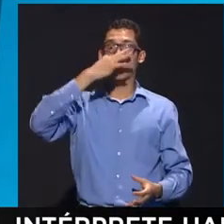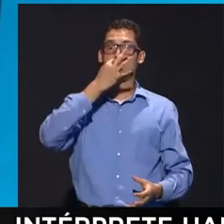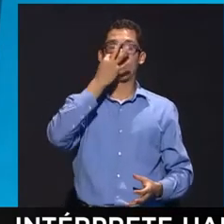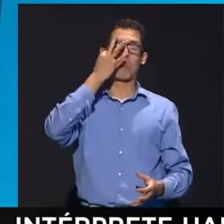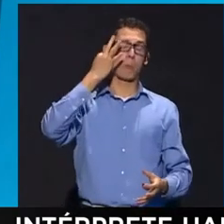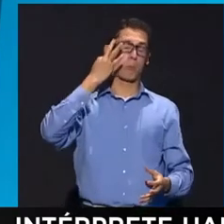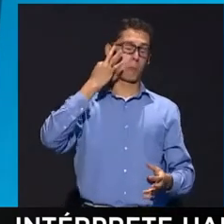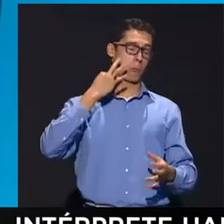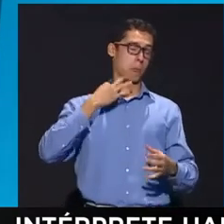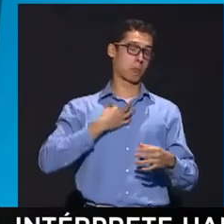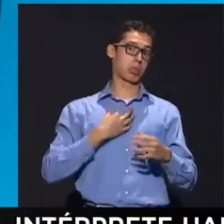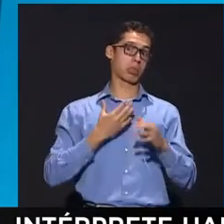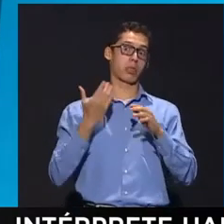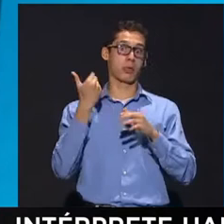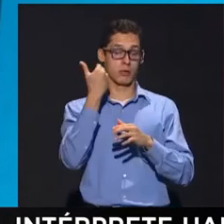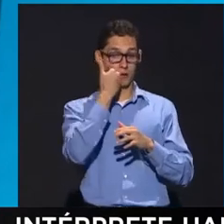enferma